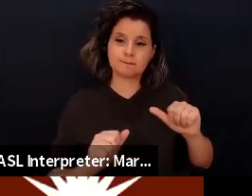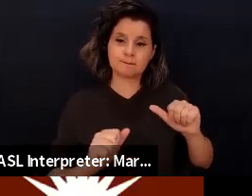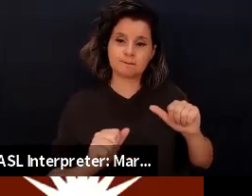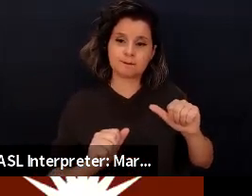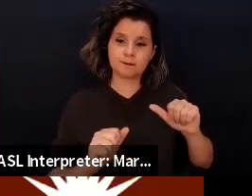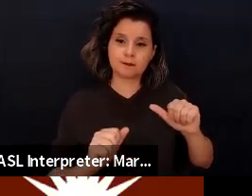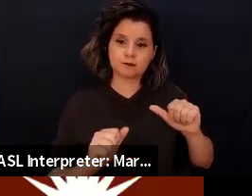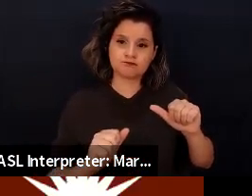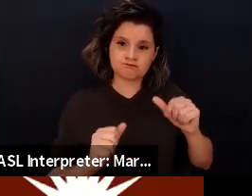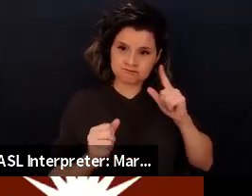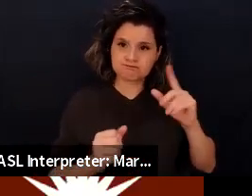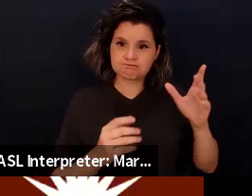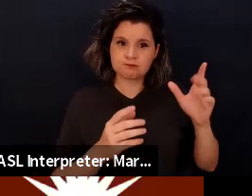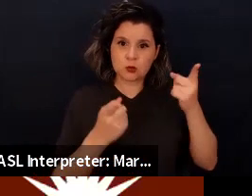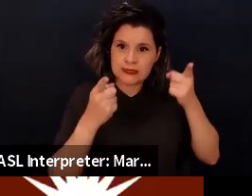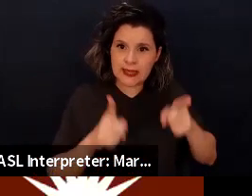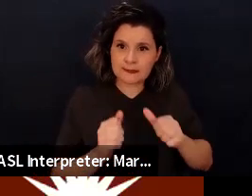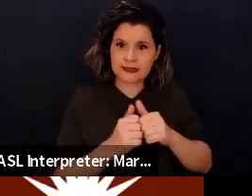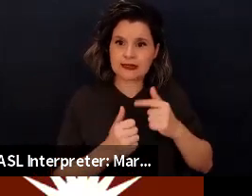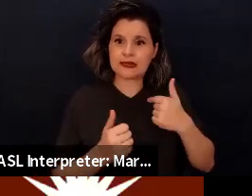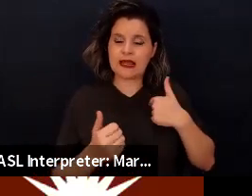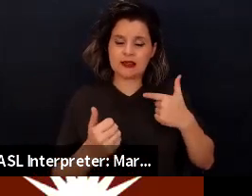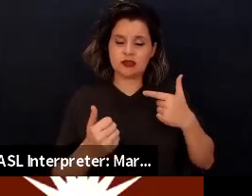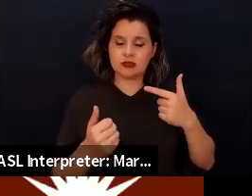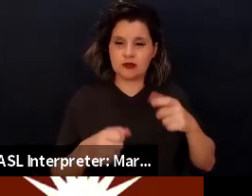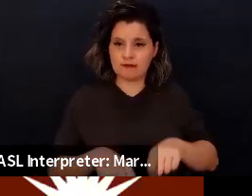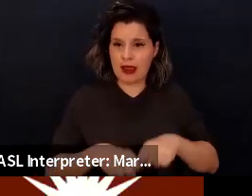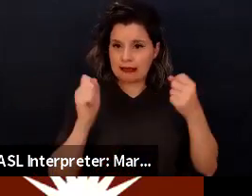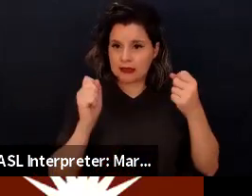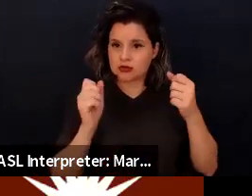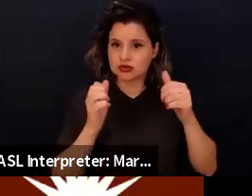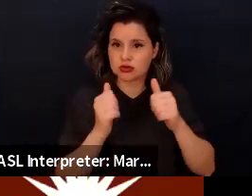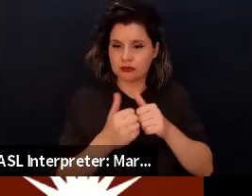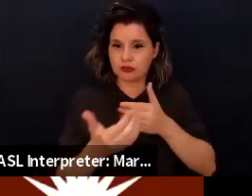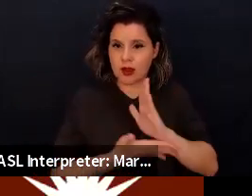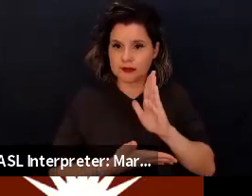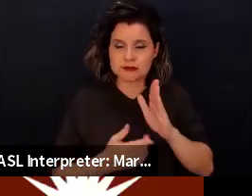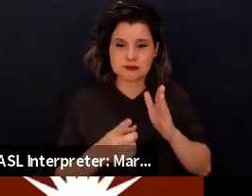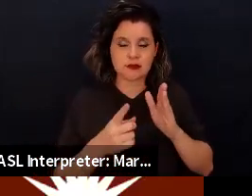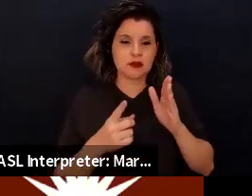cuenta de lo que está pasando con estas violaciones de derechos. Y lo más